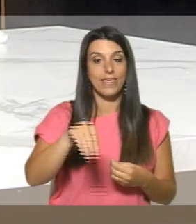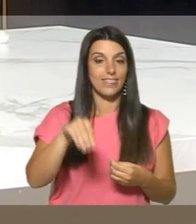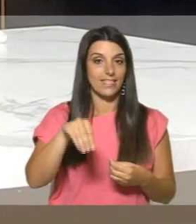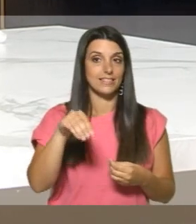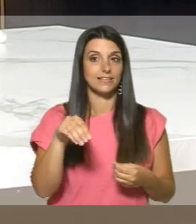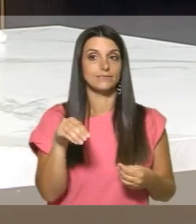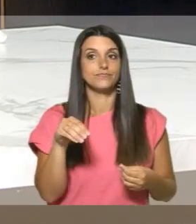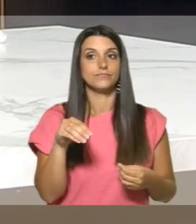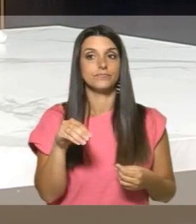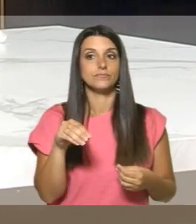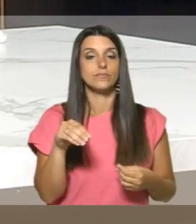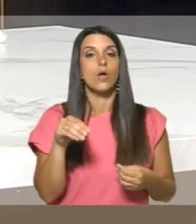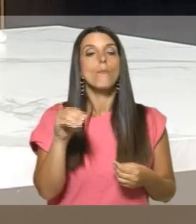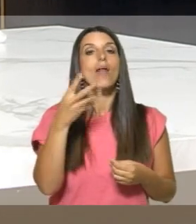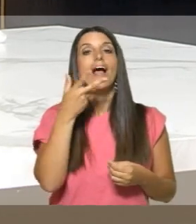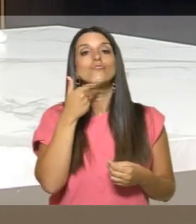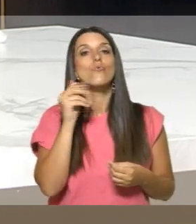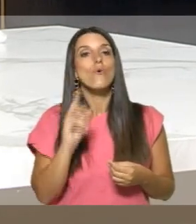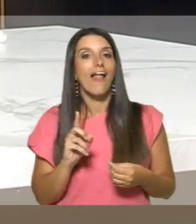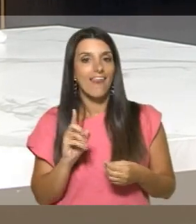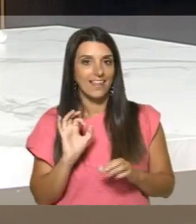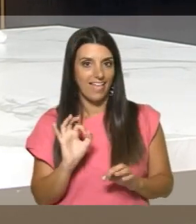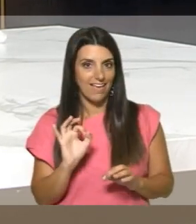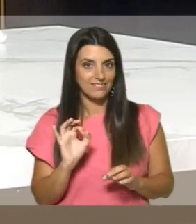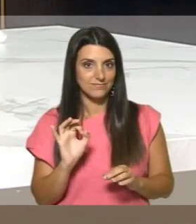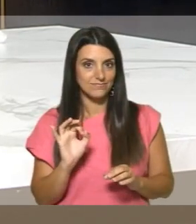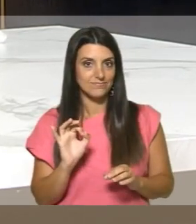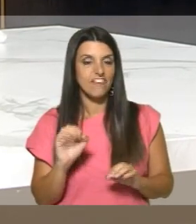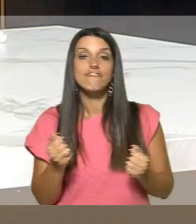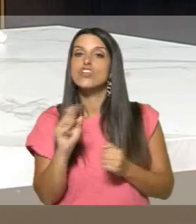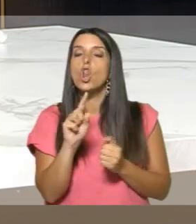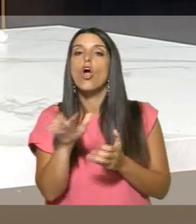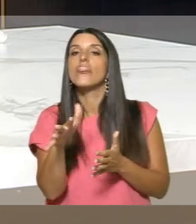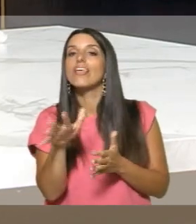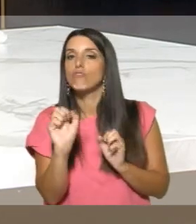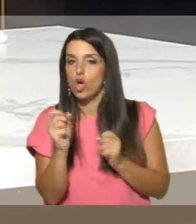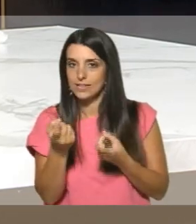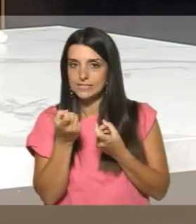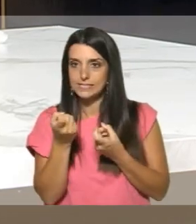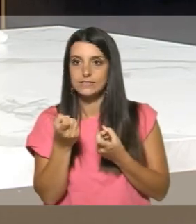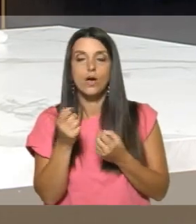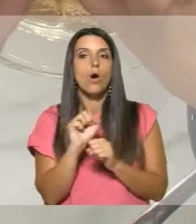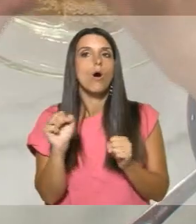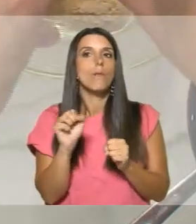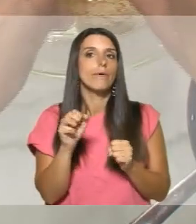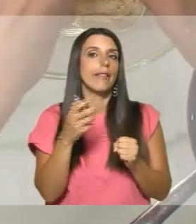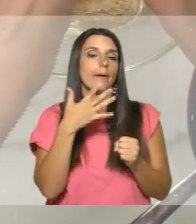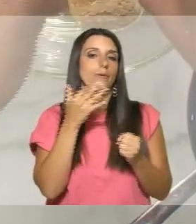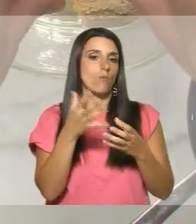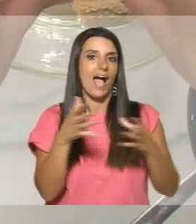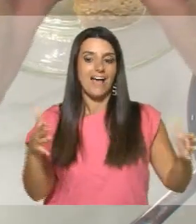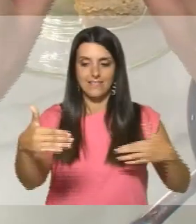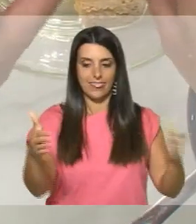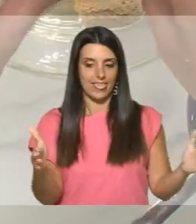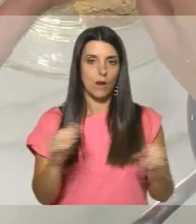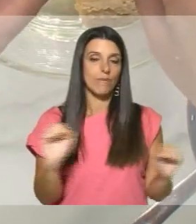a pasar por el almíbar cuando esté tibio. ¿Está? Ahí como está. Lo podés armar como en una asadera grande